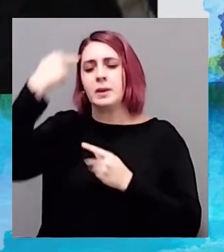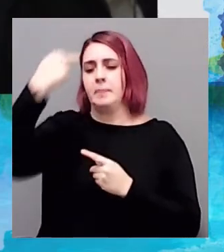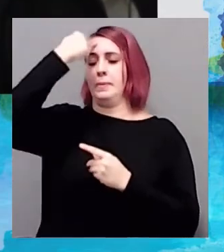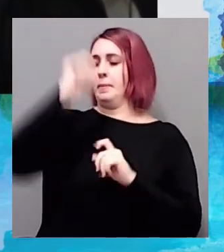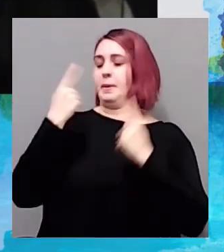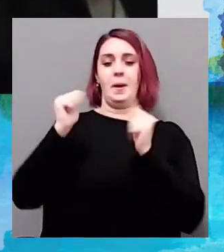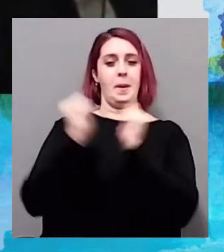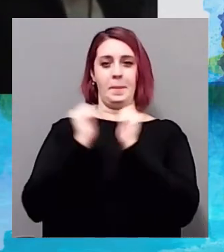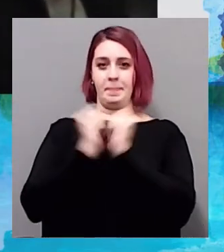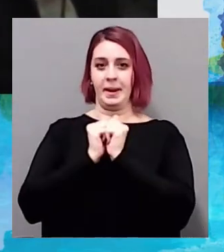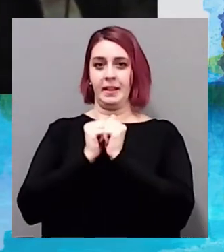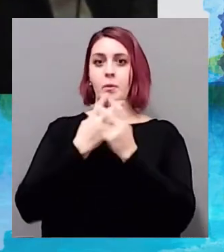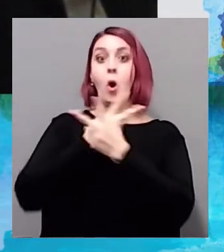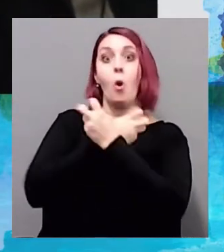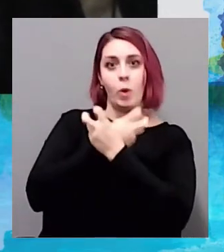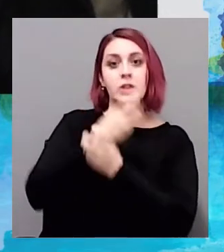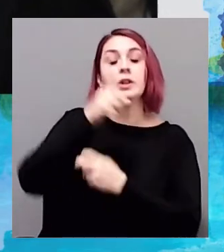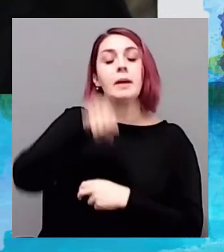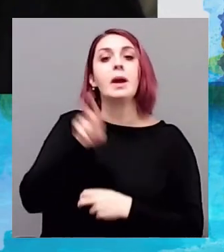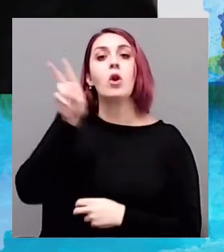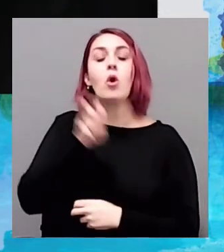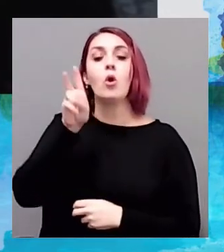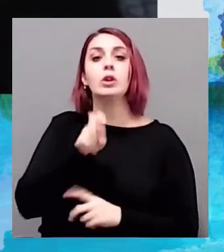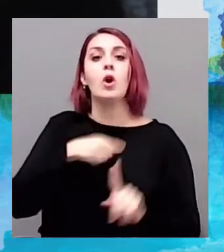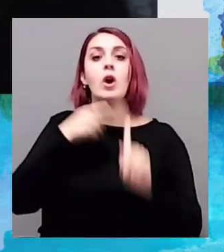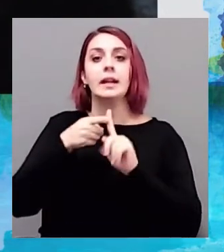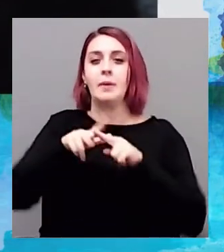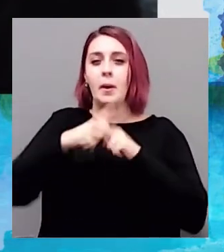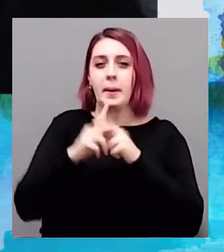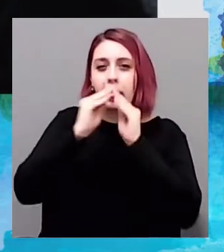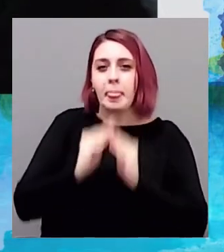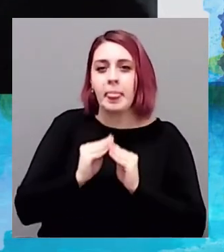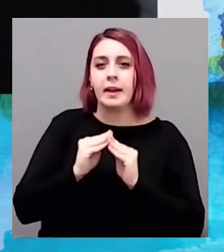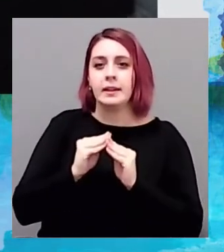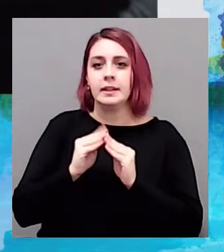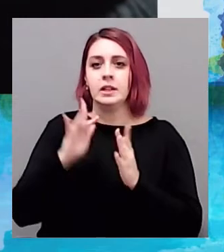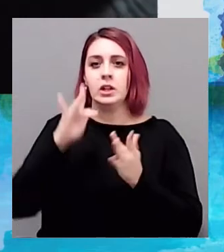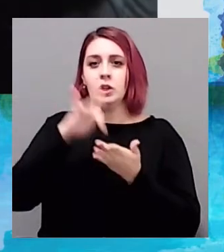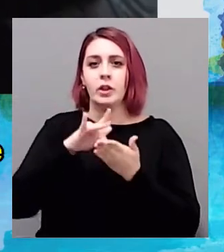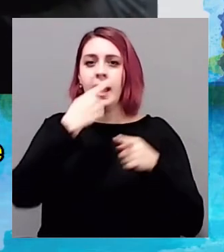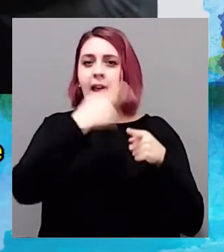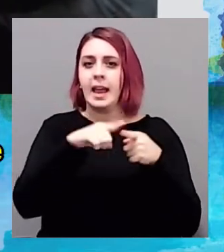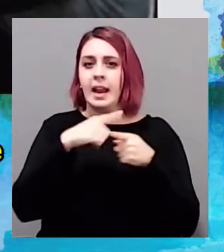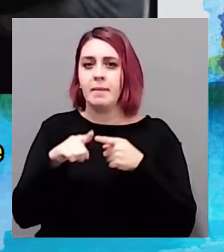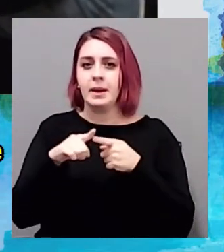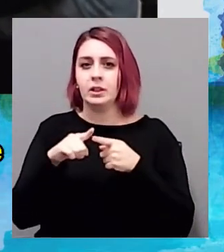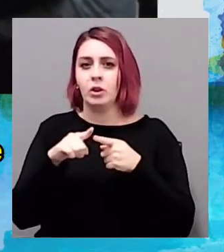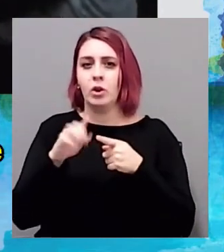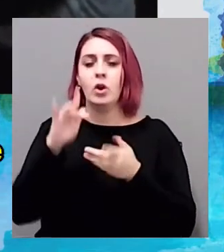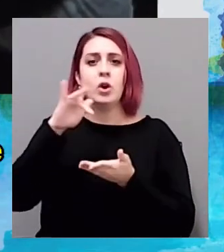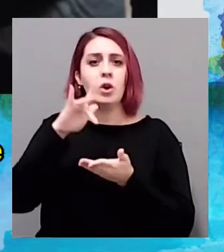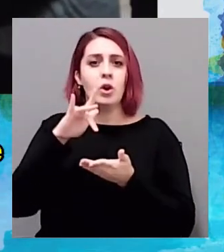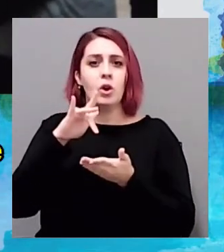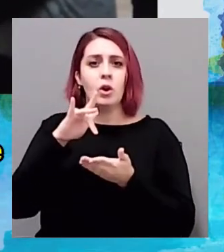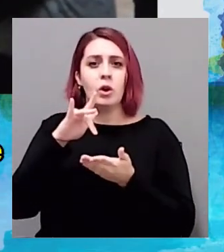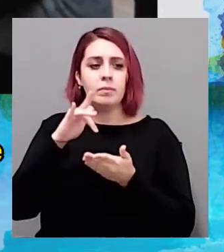El hueso que también servía mucho para hacer herramientas. Cuando veamos todos los elementos que llegaban a construir, ya veréis como nos